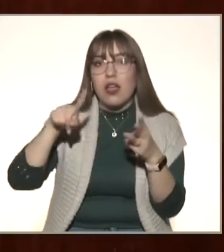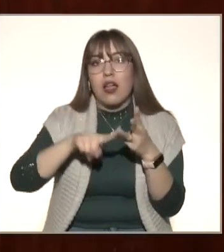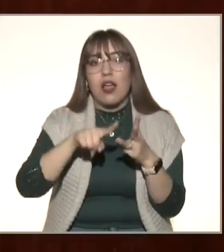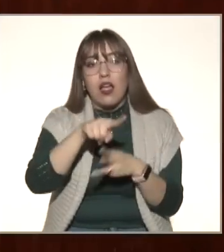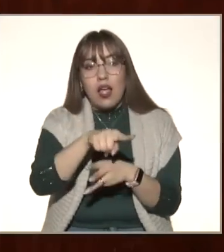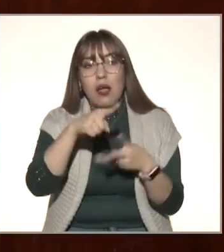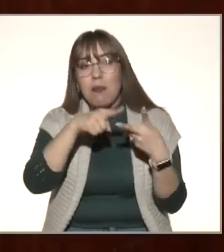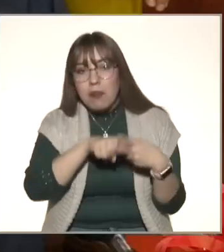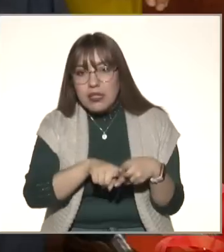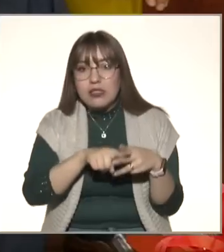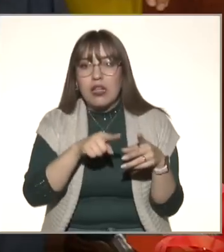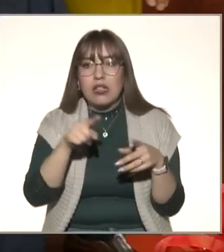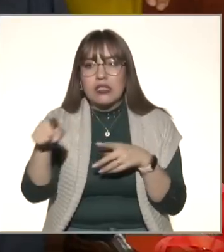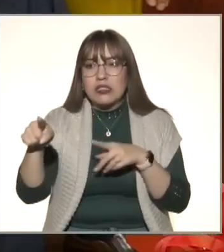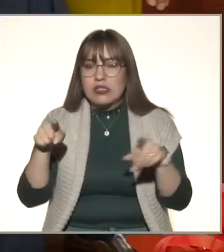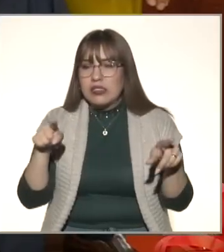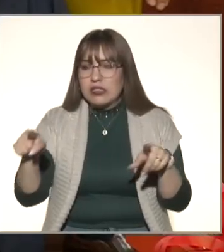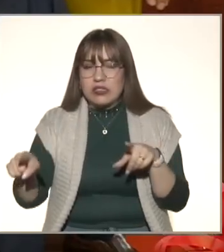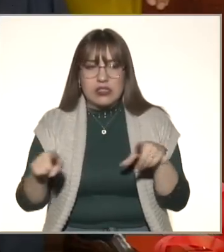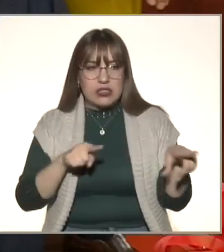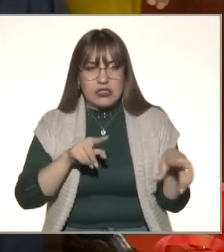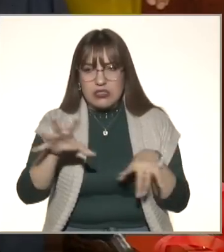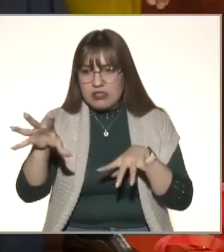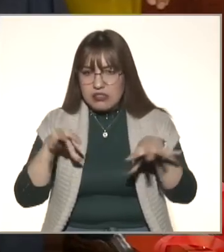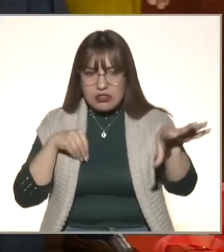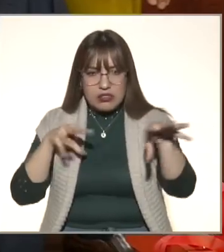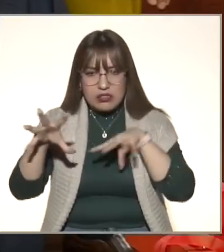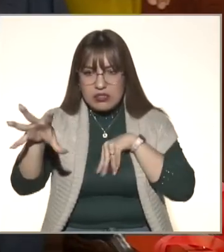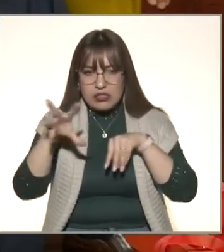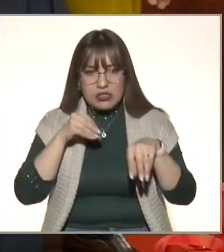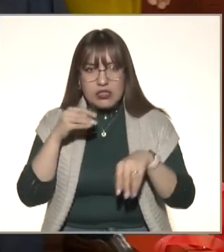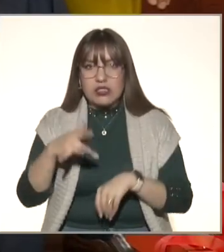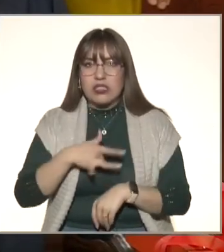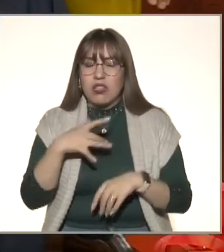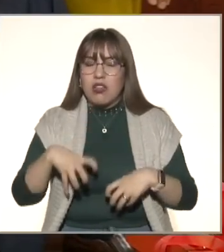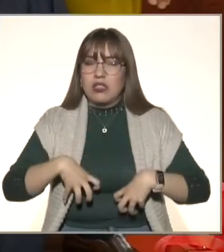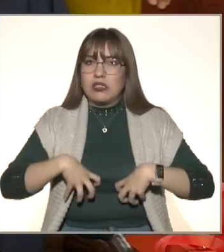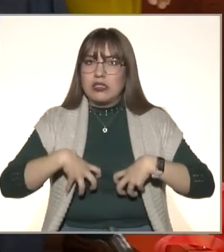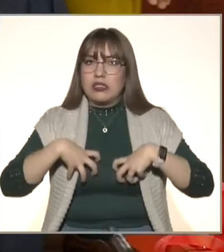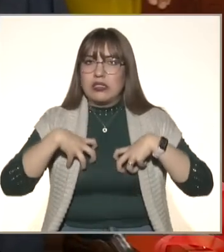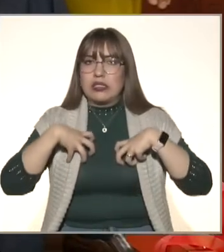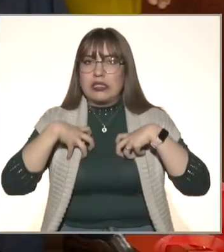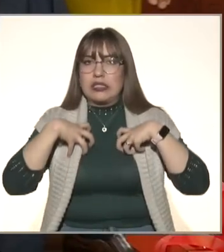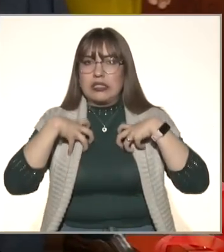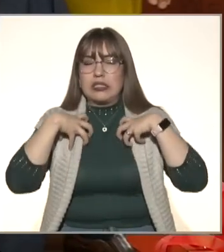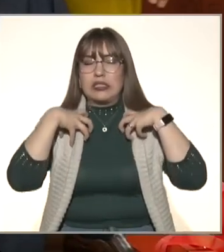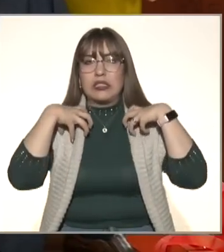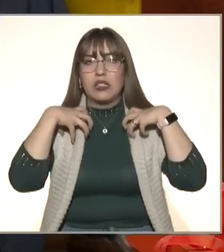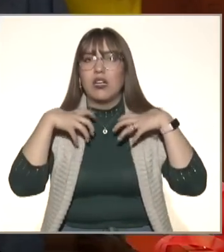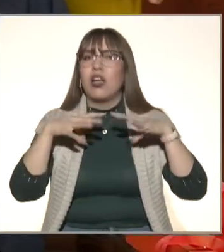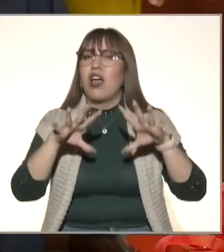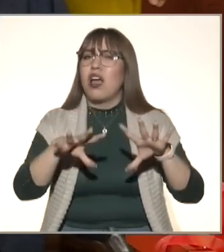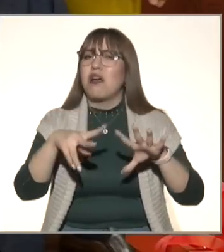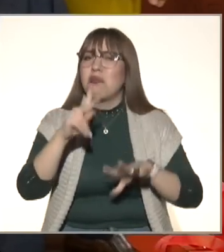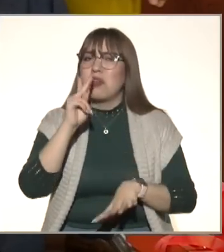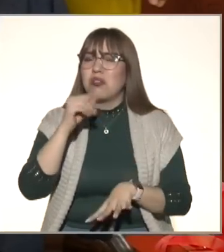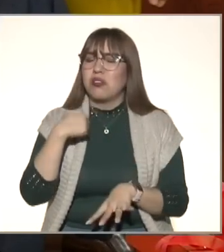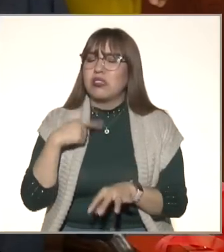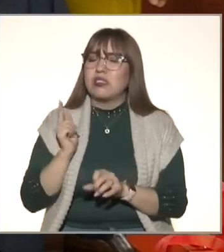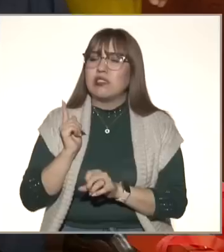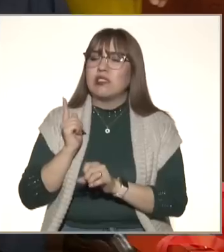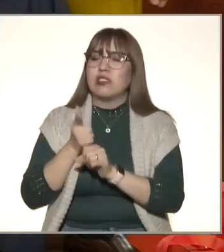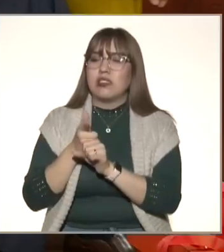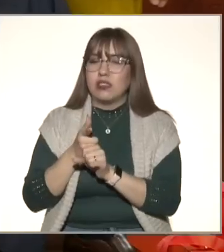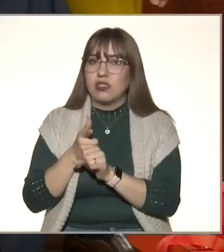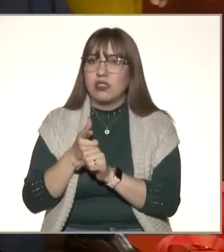que a mí, y eso a mí me dispara. Pero si yo ya lo tengo identificado y puedo llevar ya una solución, es decir, cuando